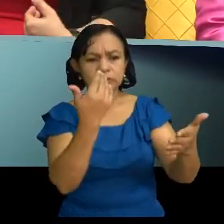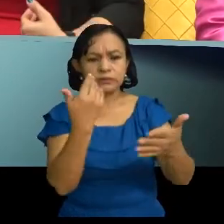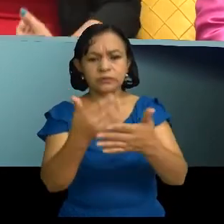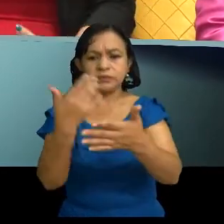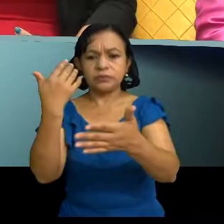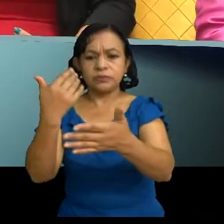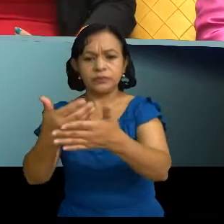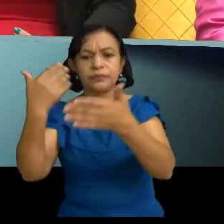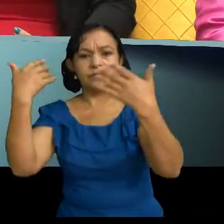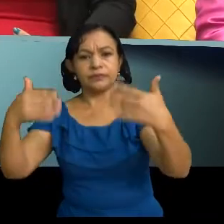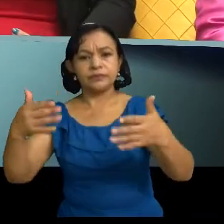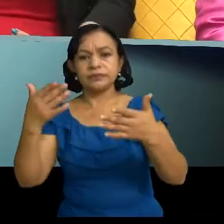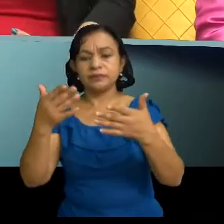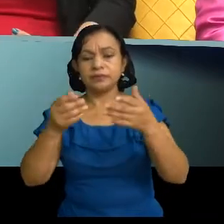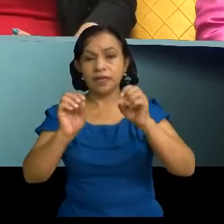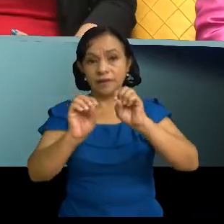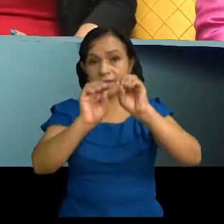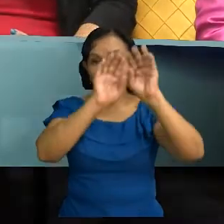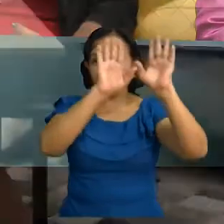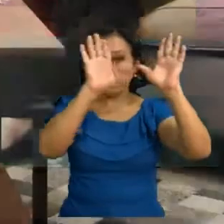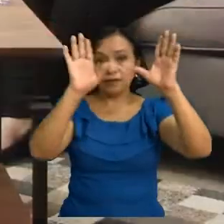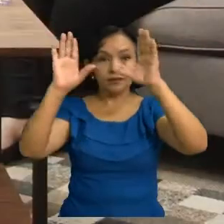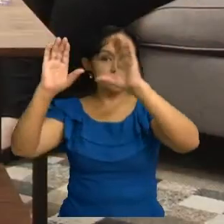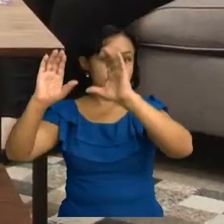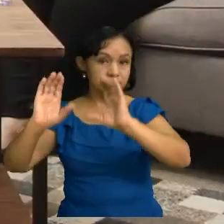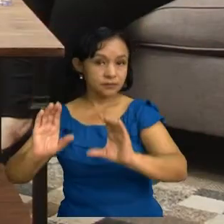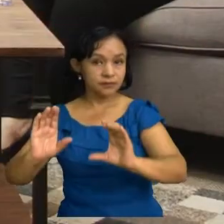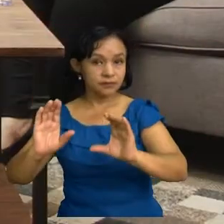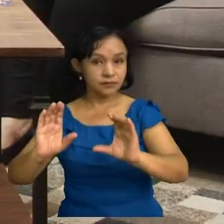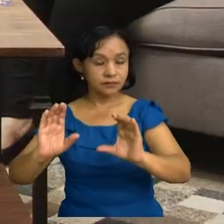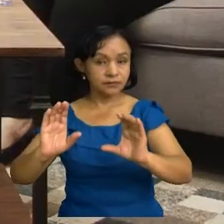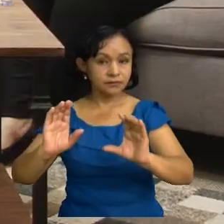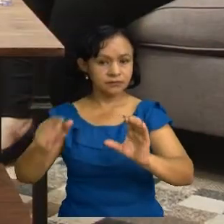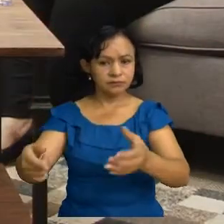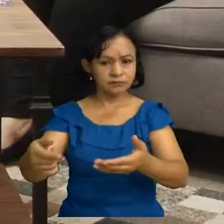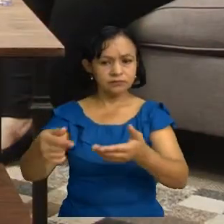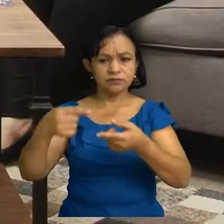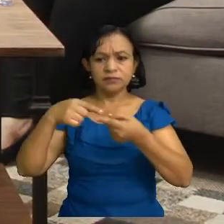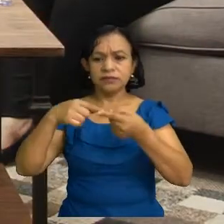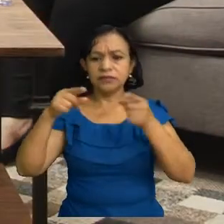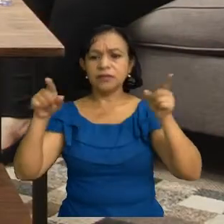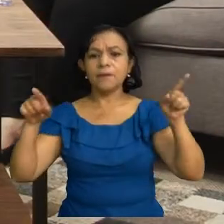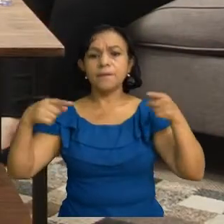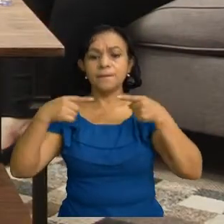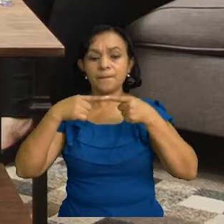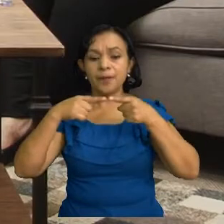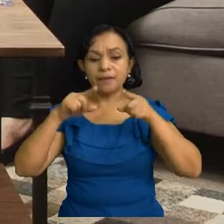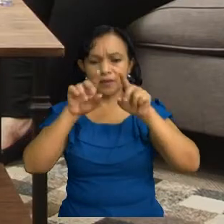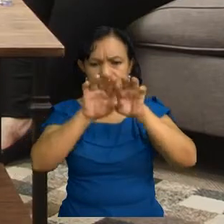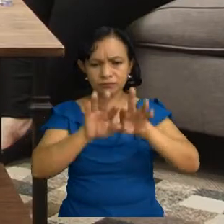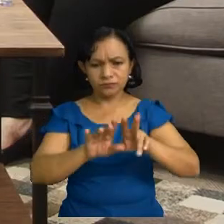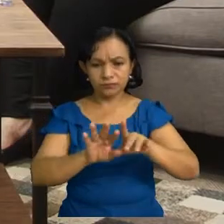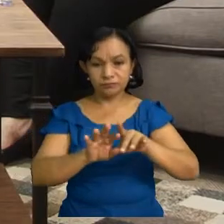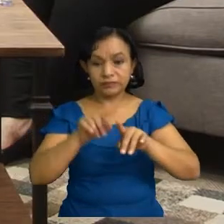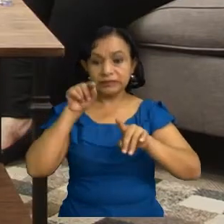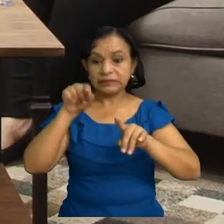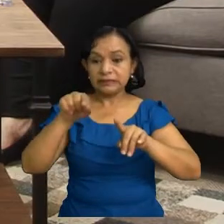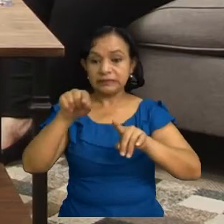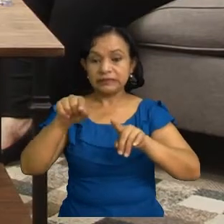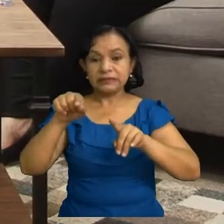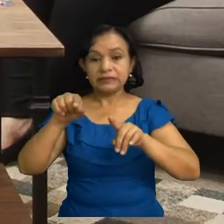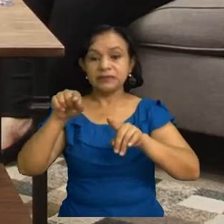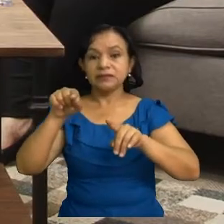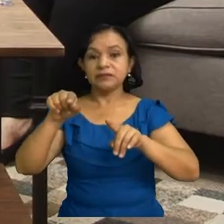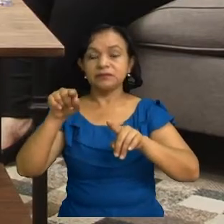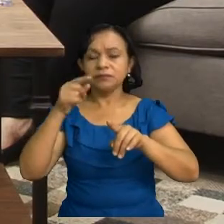la mañana como por la tarde entonces cuando ese sistema te genera los puntos de calor que tiene en su rango sus